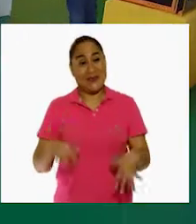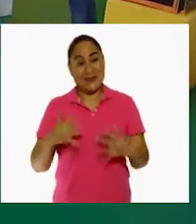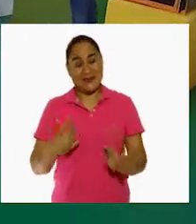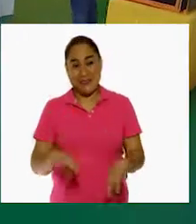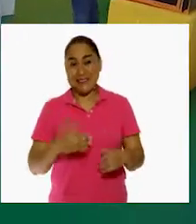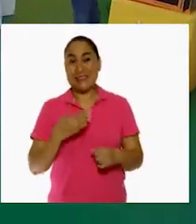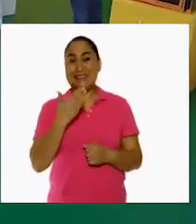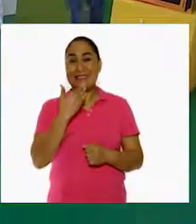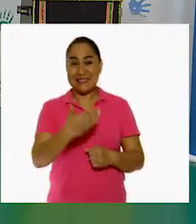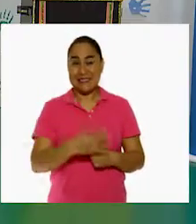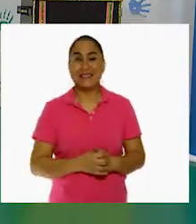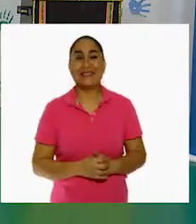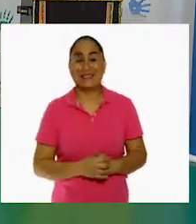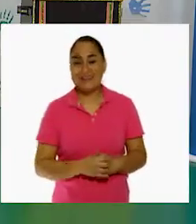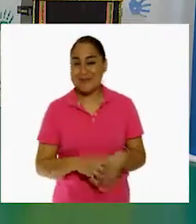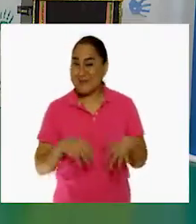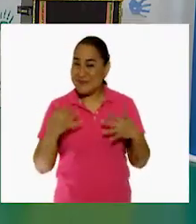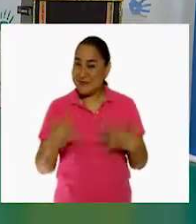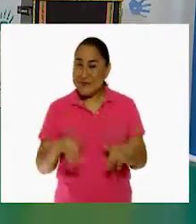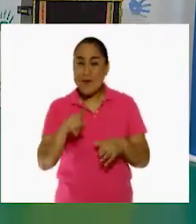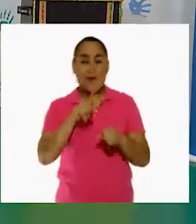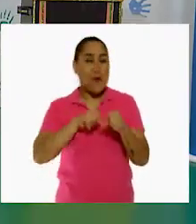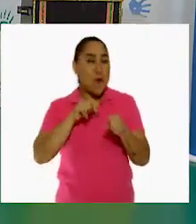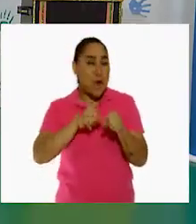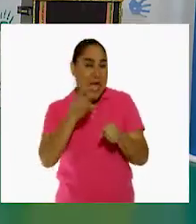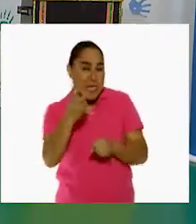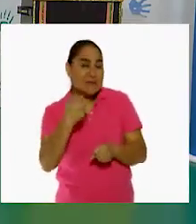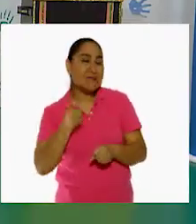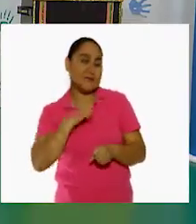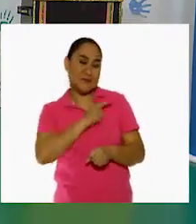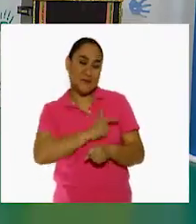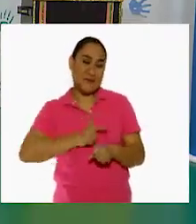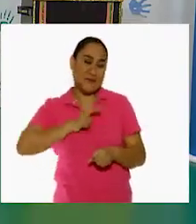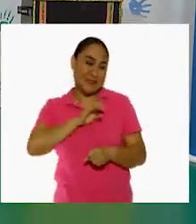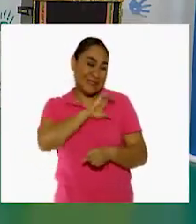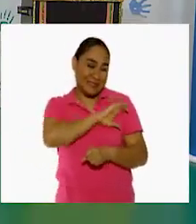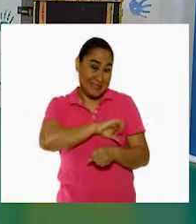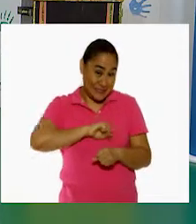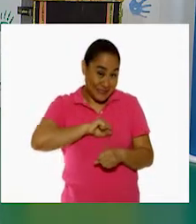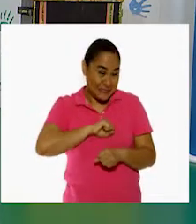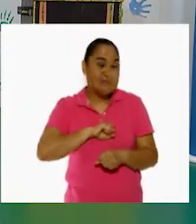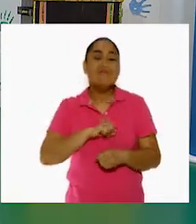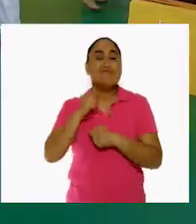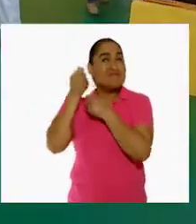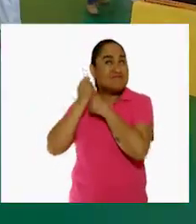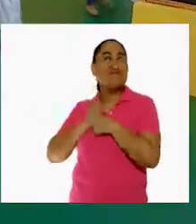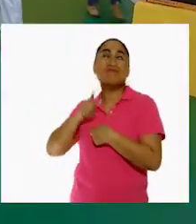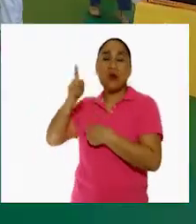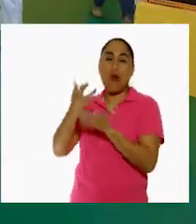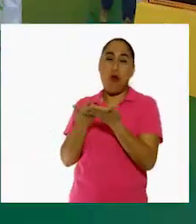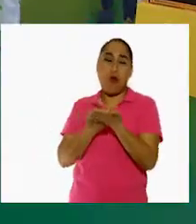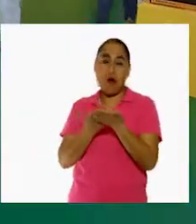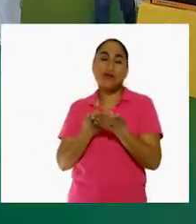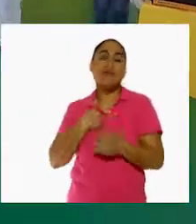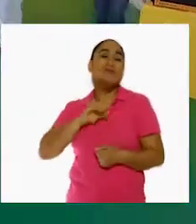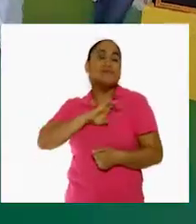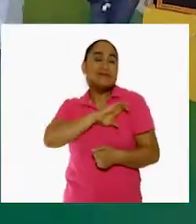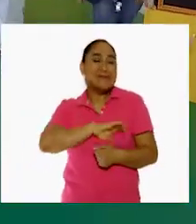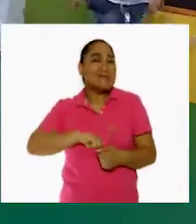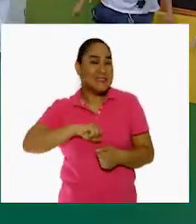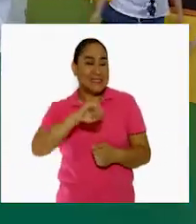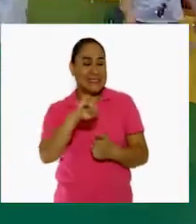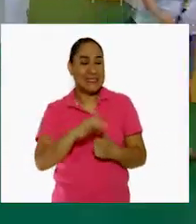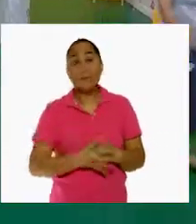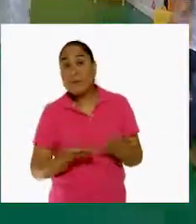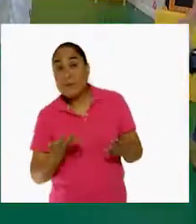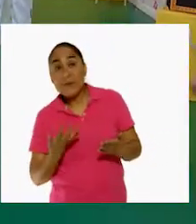¡wow! ¡Ay, mi color favorito! ¿Tu color favorito, verdad, sí, Gloria? Sí, el rosa. Muy bien. Muy